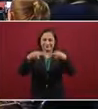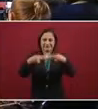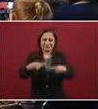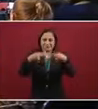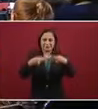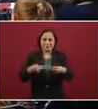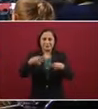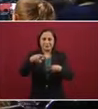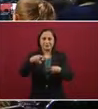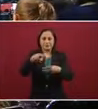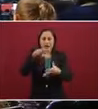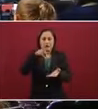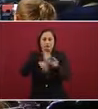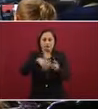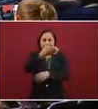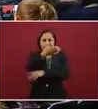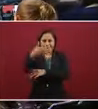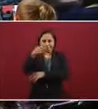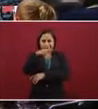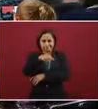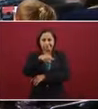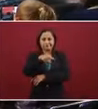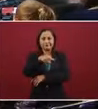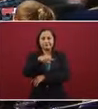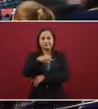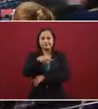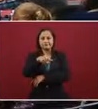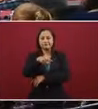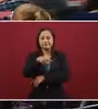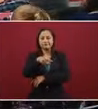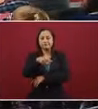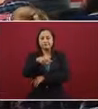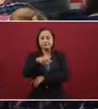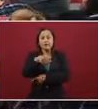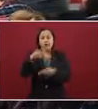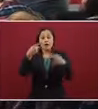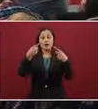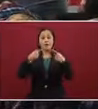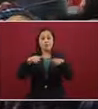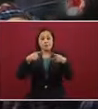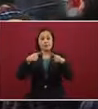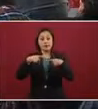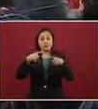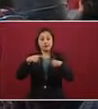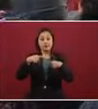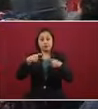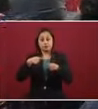en el campo, el carnicero